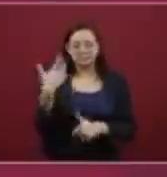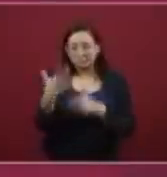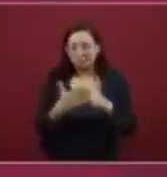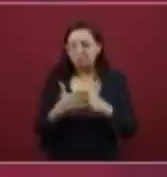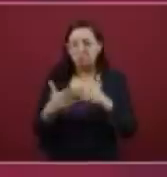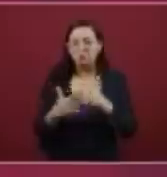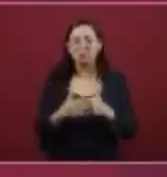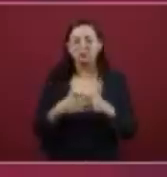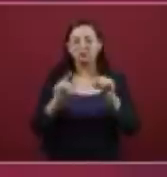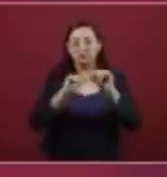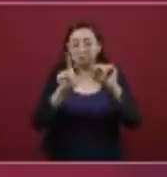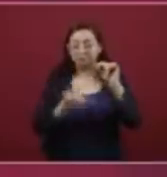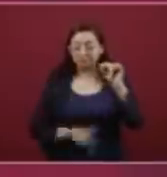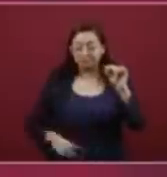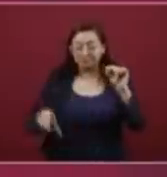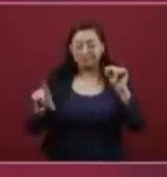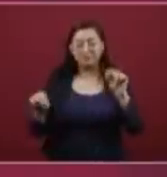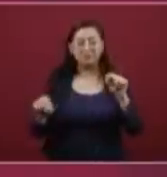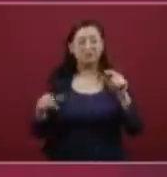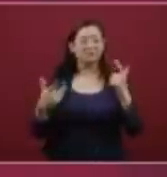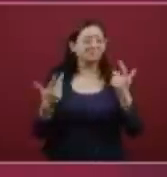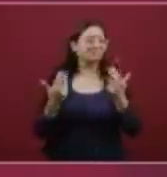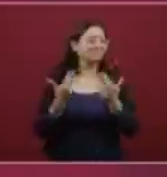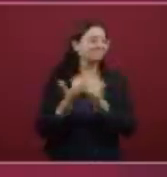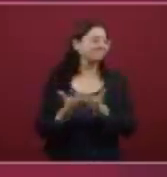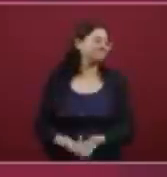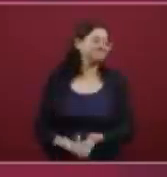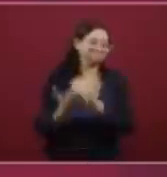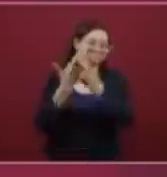va a haber 100% de ocupación,